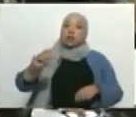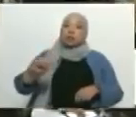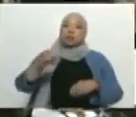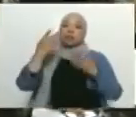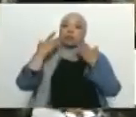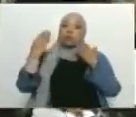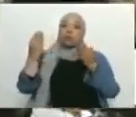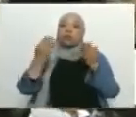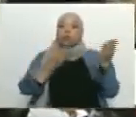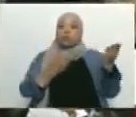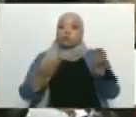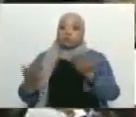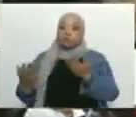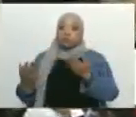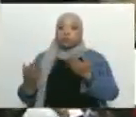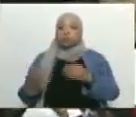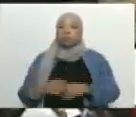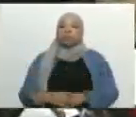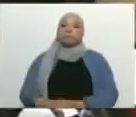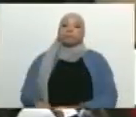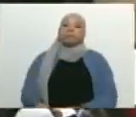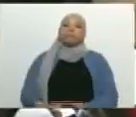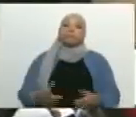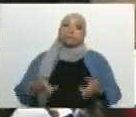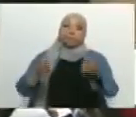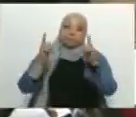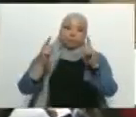Solicita la tribuna de oradores, se le concede.